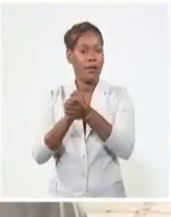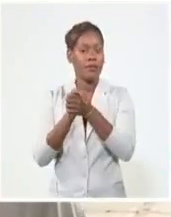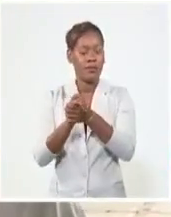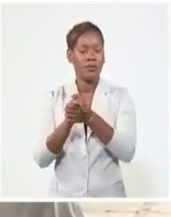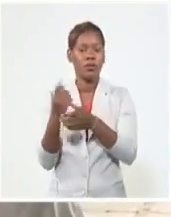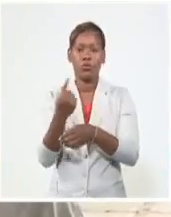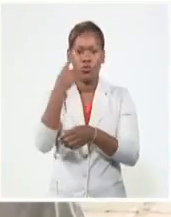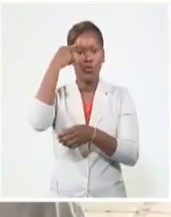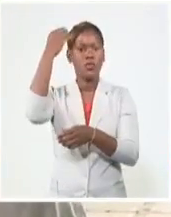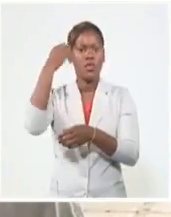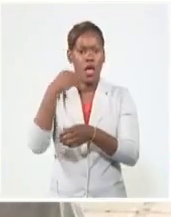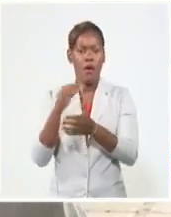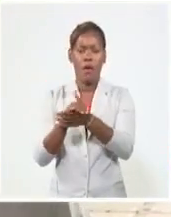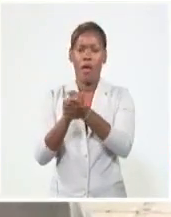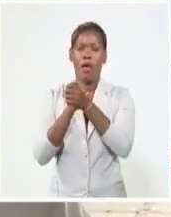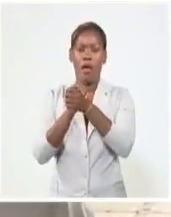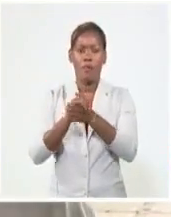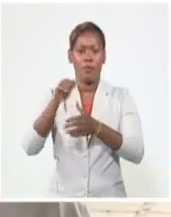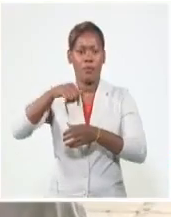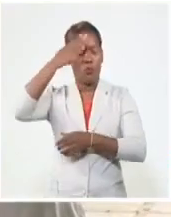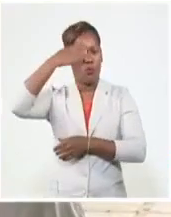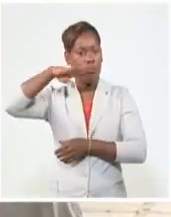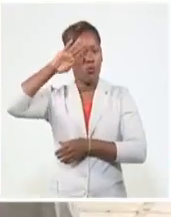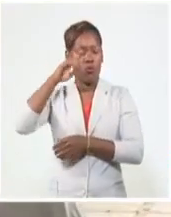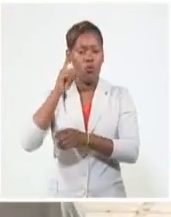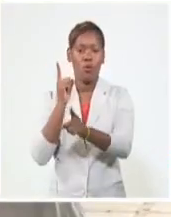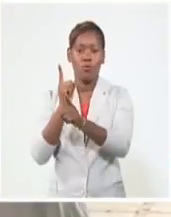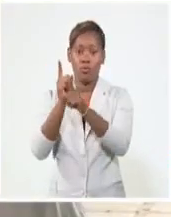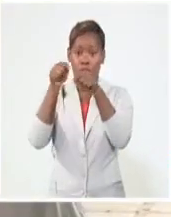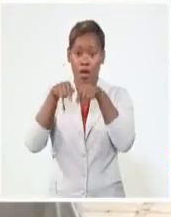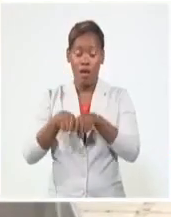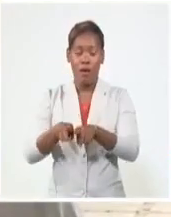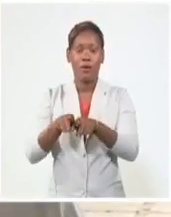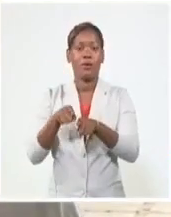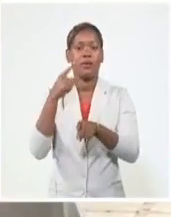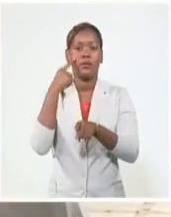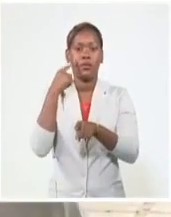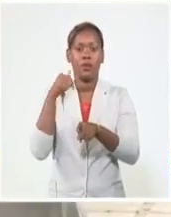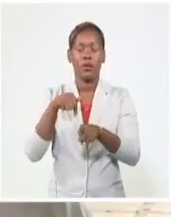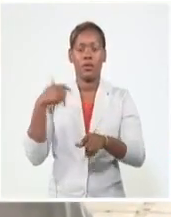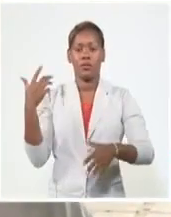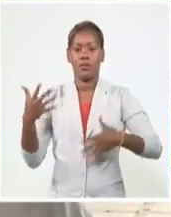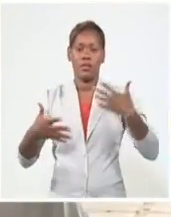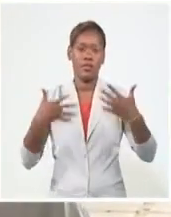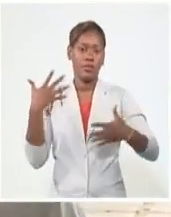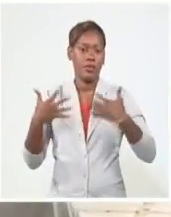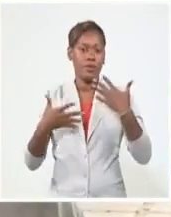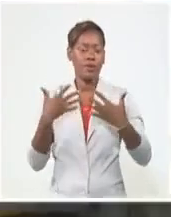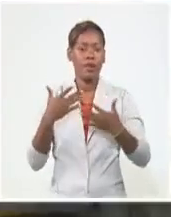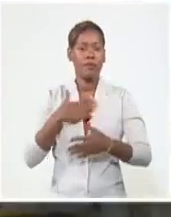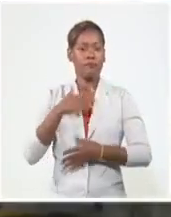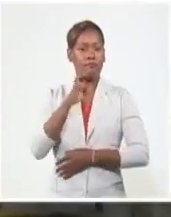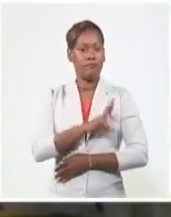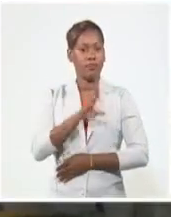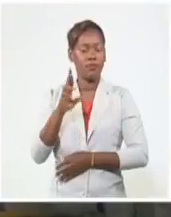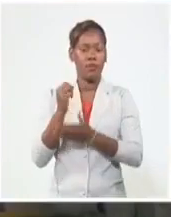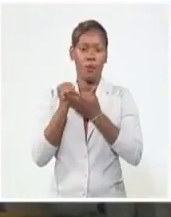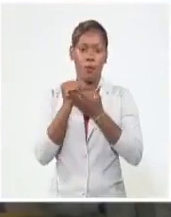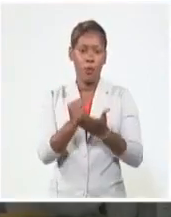de Cuba y que han hecho en este encuentro además, un acto de reafirmación revolucionaria, de apoyo a